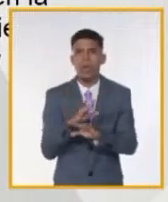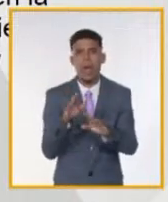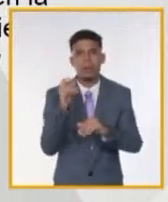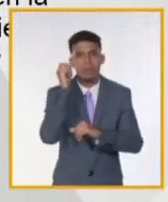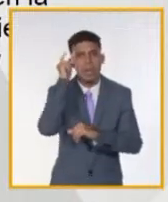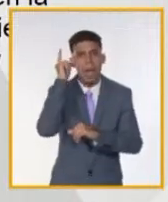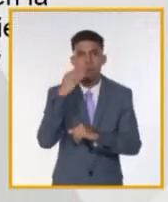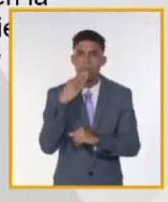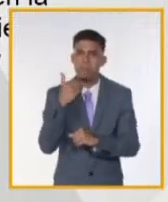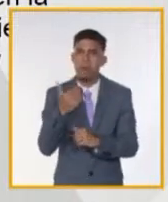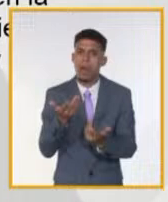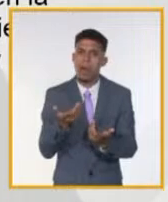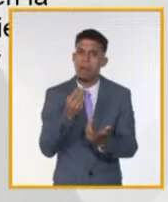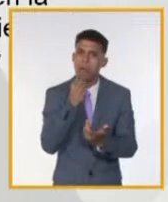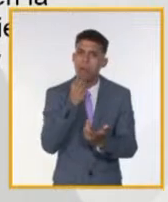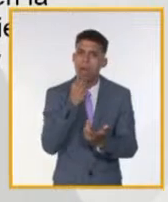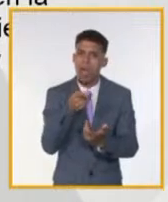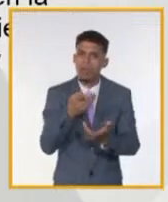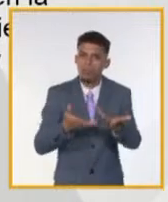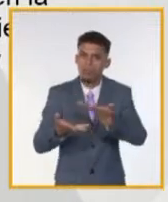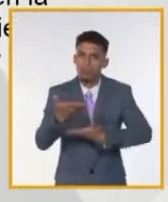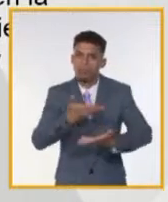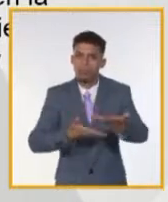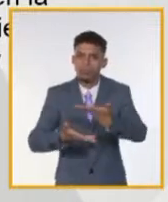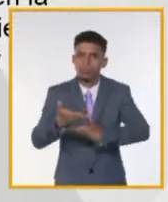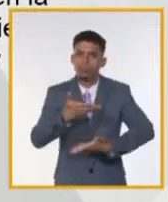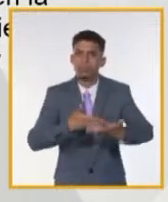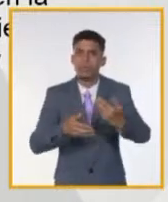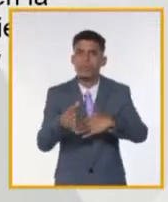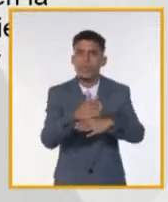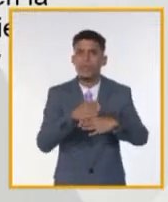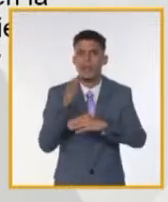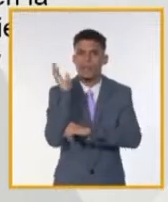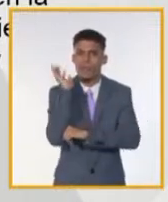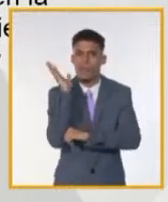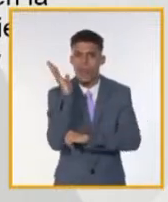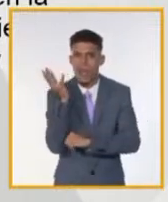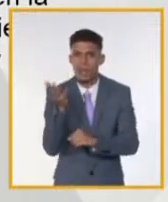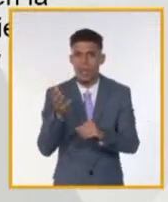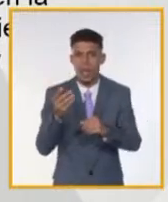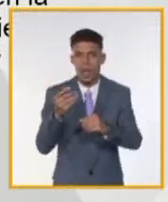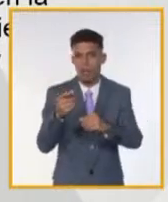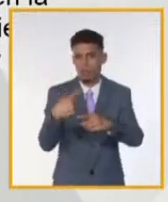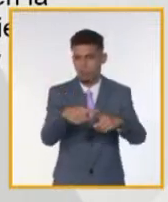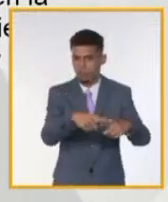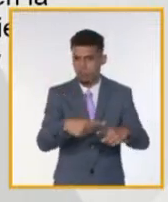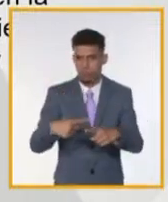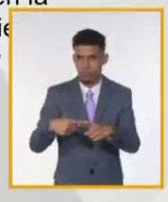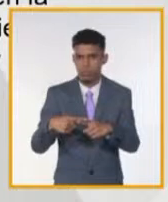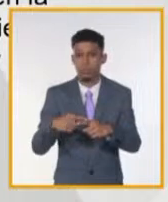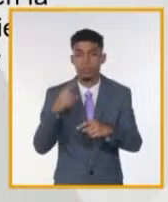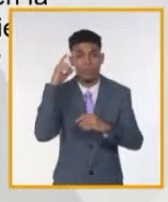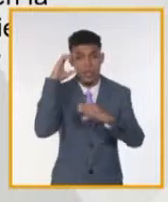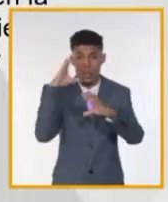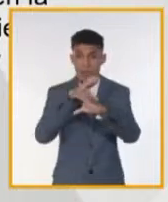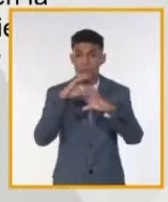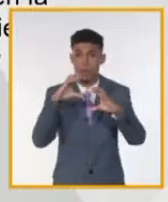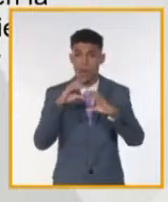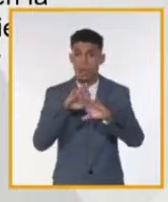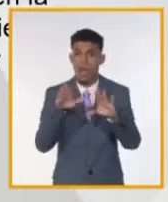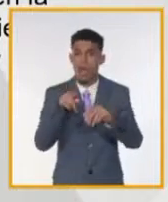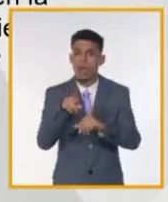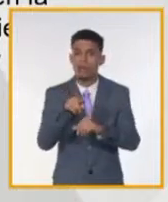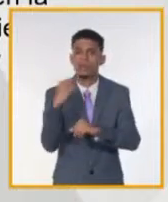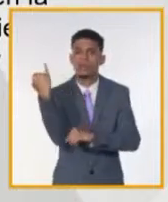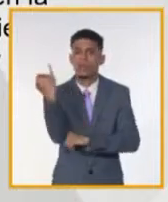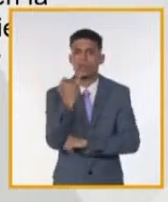el escenario donde podemos confraternizar, intercambiar en la comunidad científica, y que se ha tornado un evento internacional. Ya